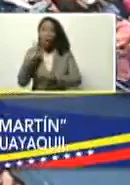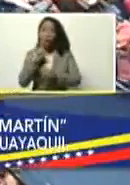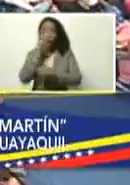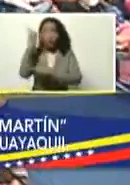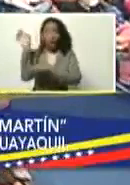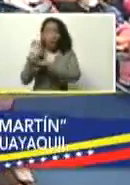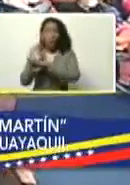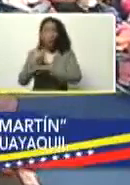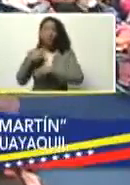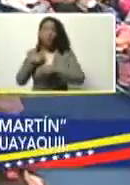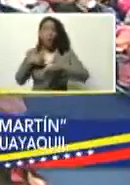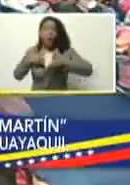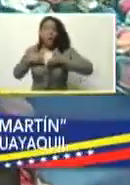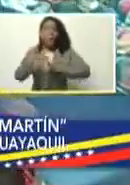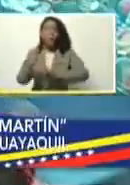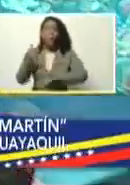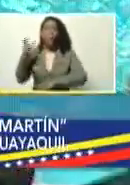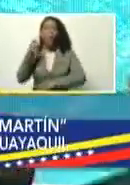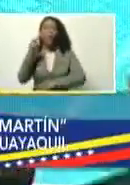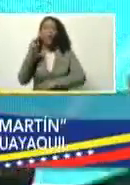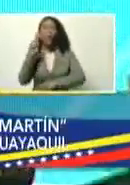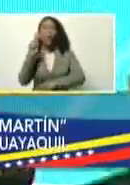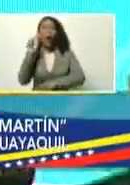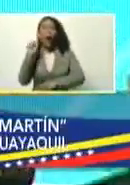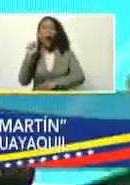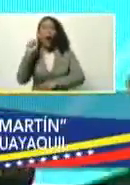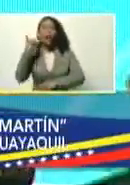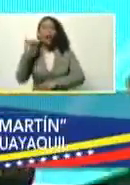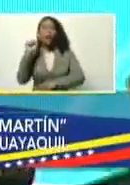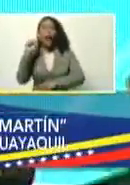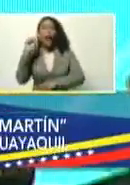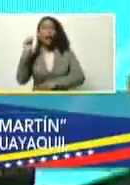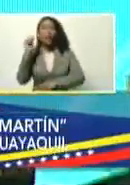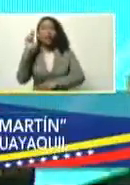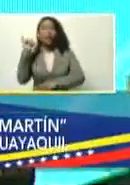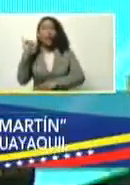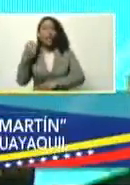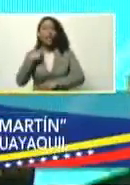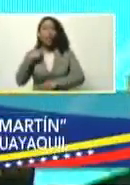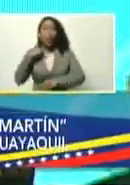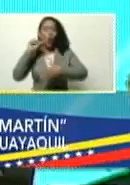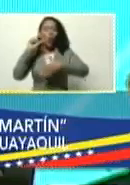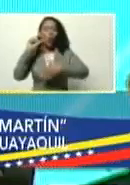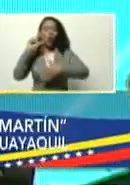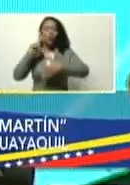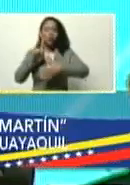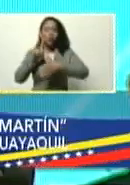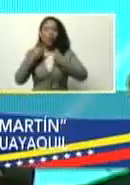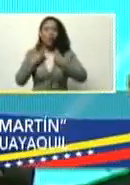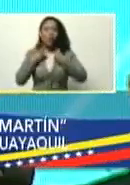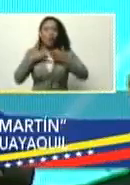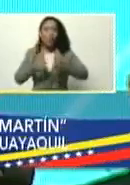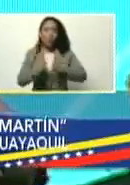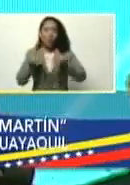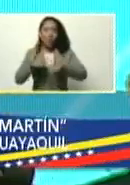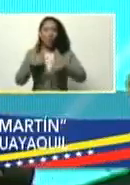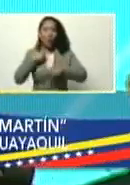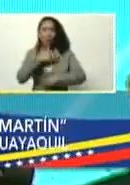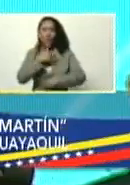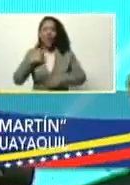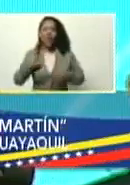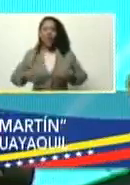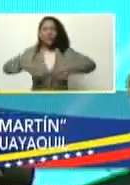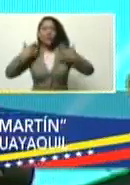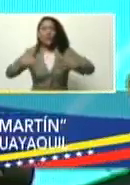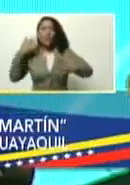yo nací en Guayaquil, soy guayaquileño y latinoamericano. Y quiero alegrarme de la